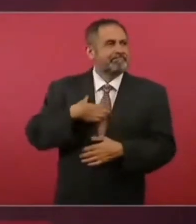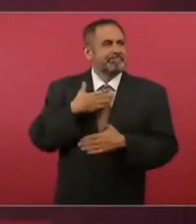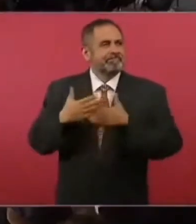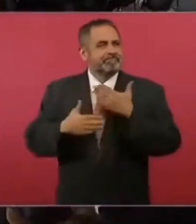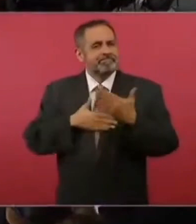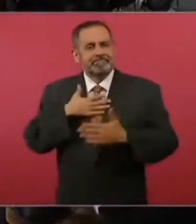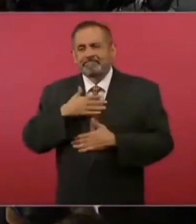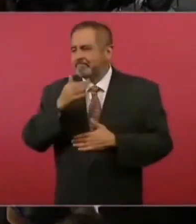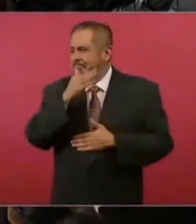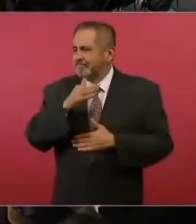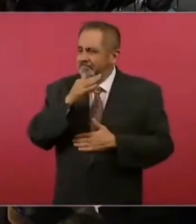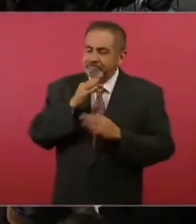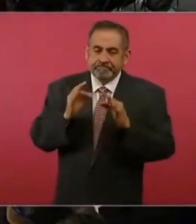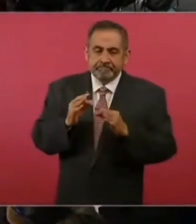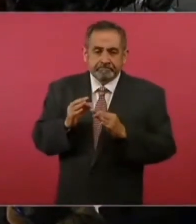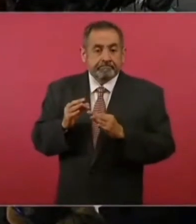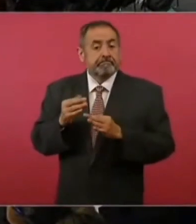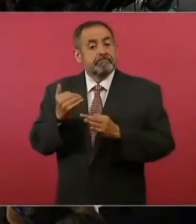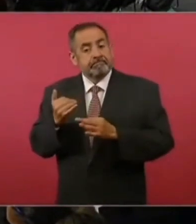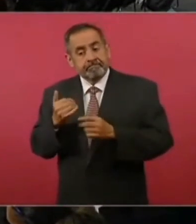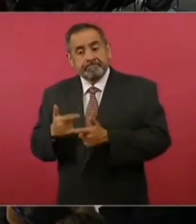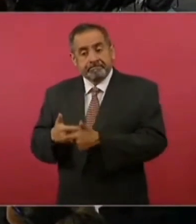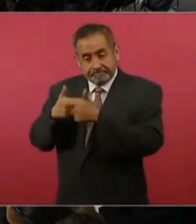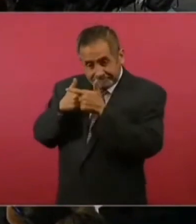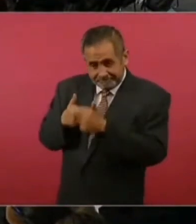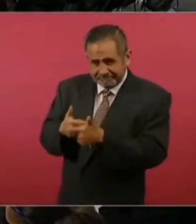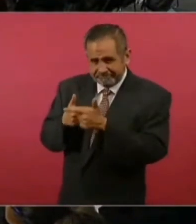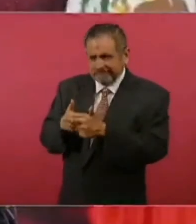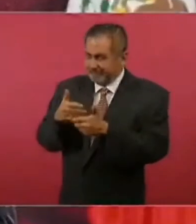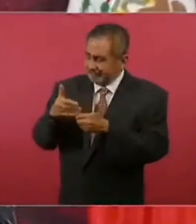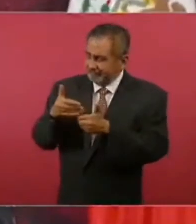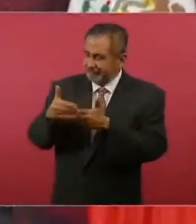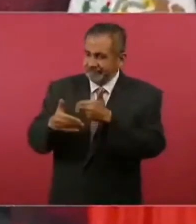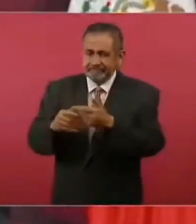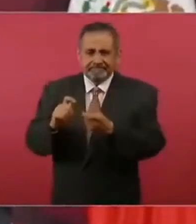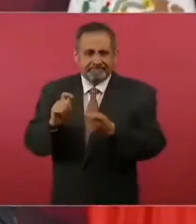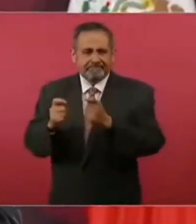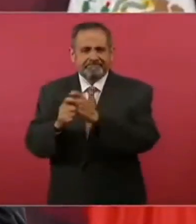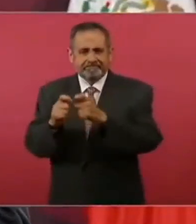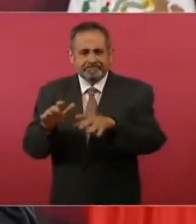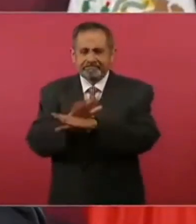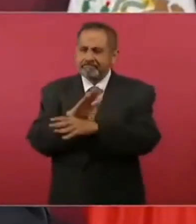y para seguir adelante con la transformación